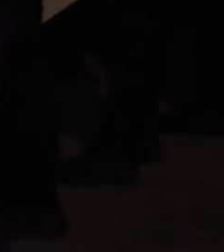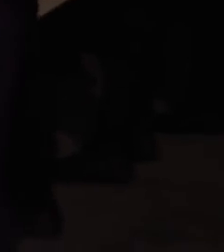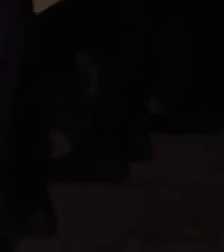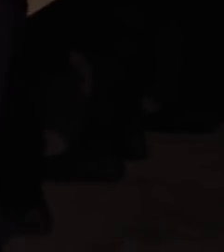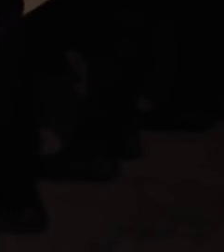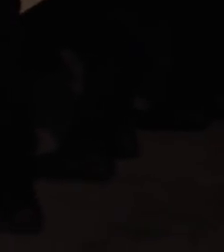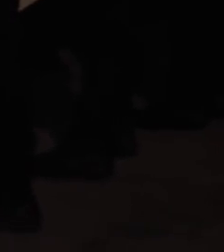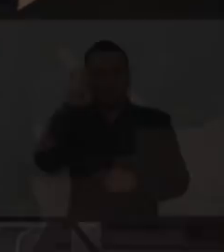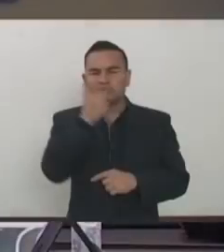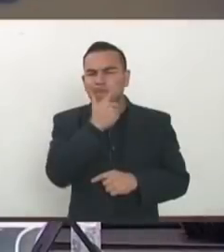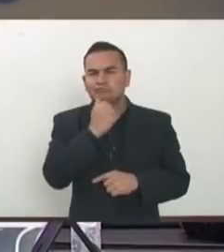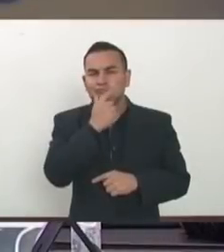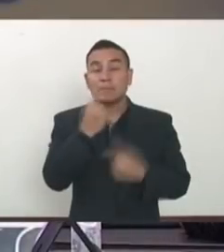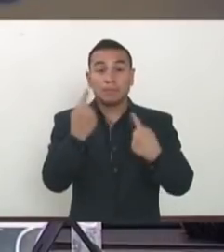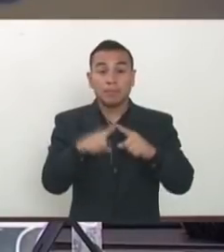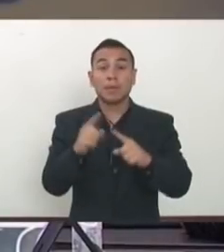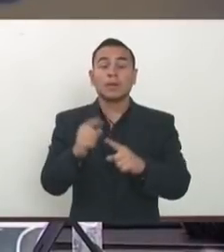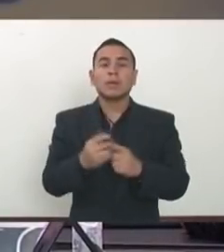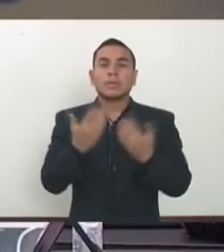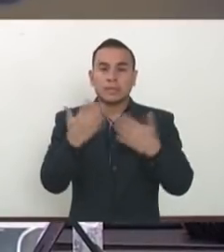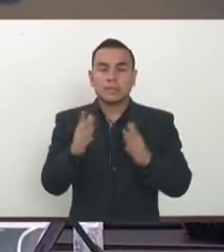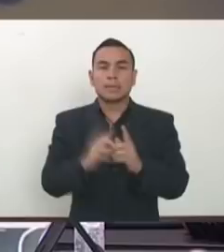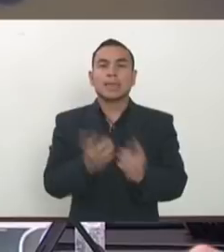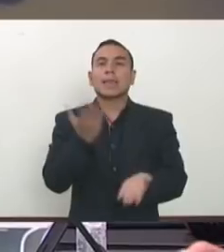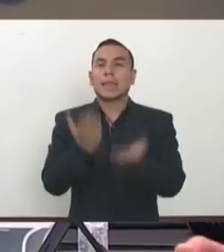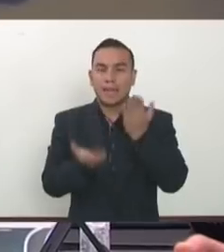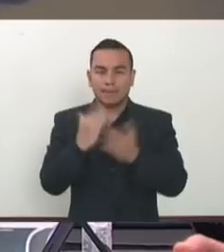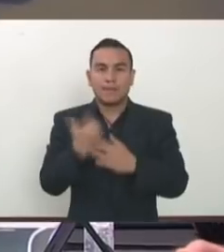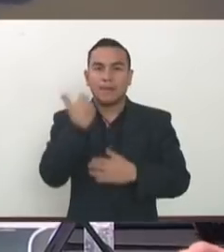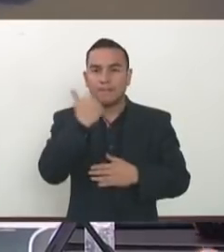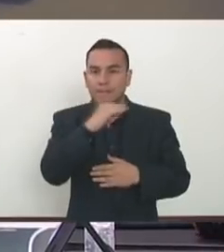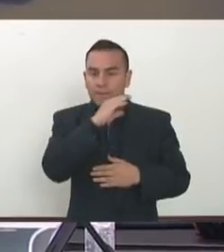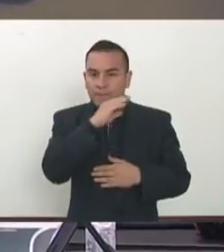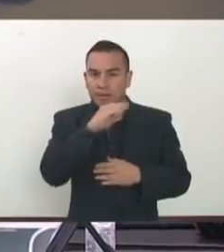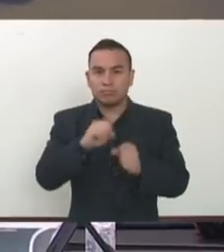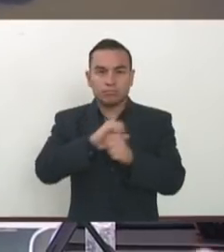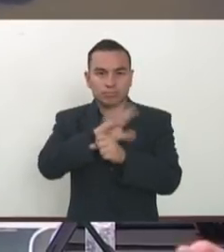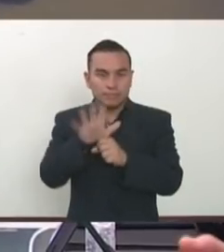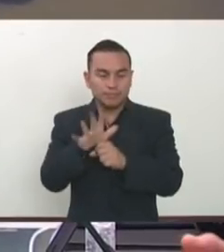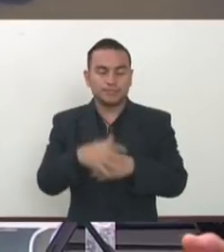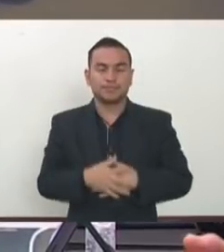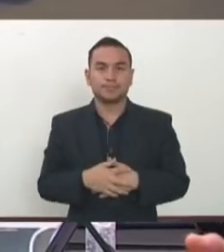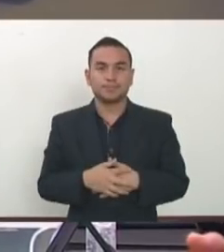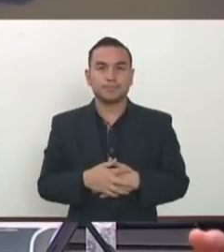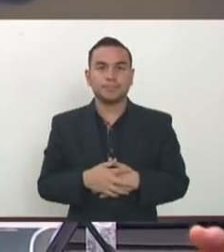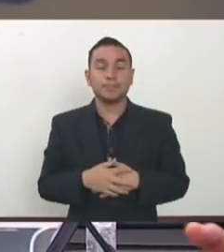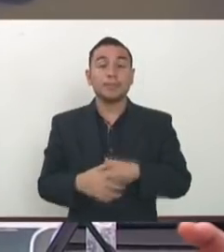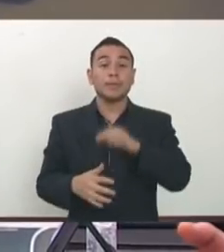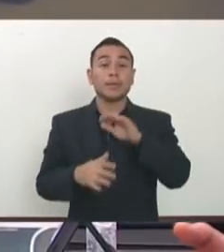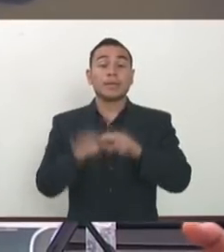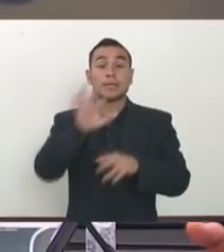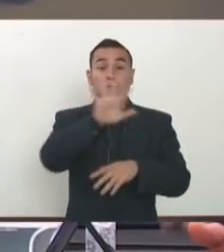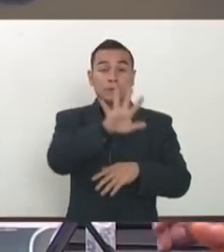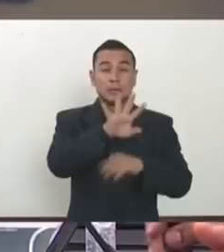todo el salvador según el mandatario salvadoreño el aumento de asesinatos en los últimos días se debe a orden de